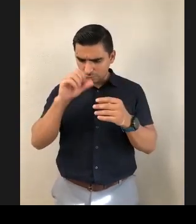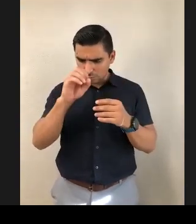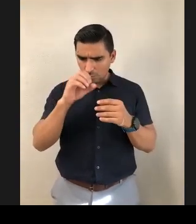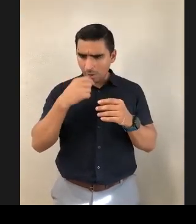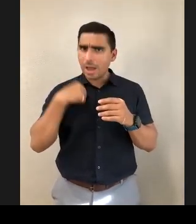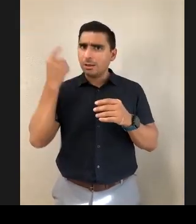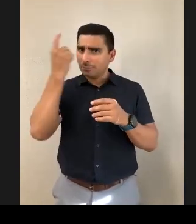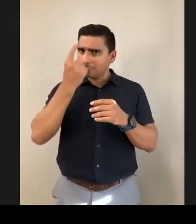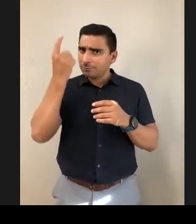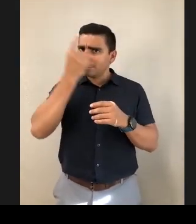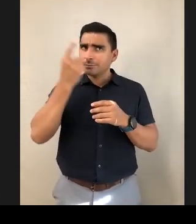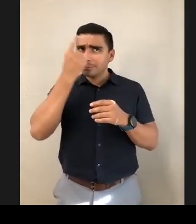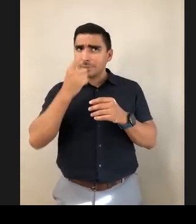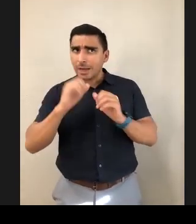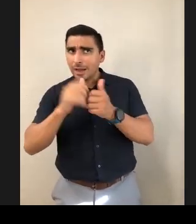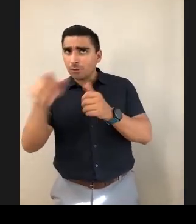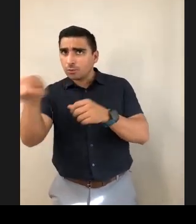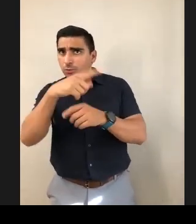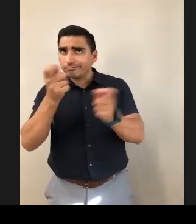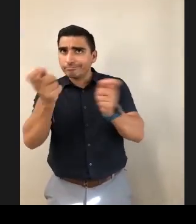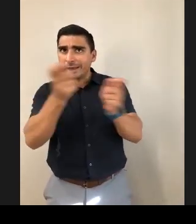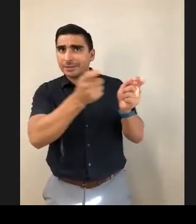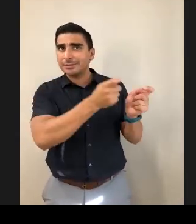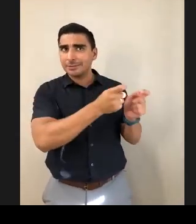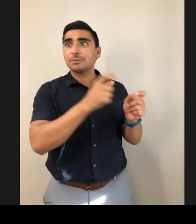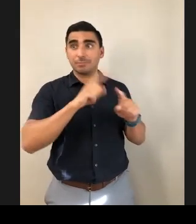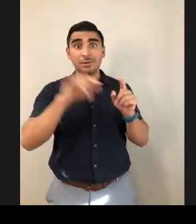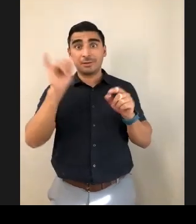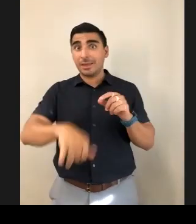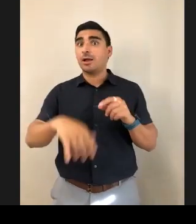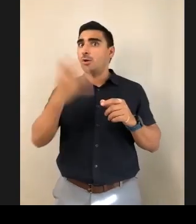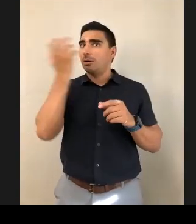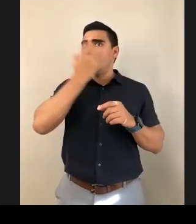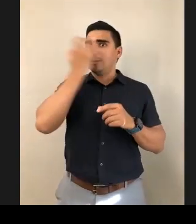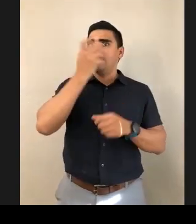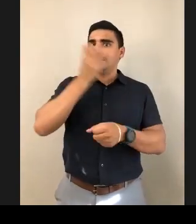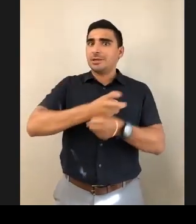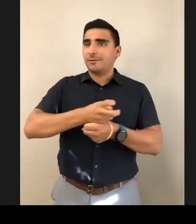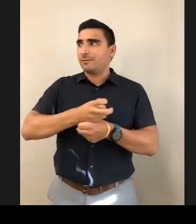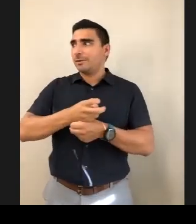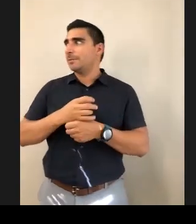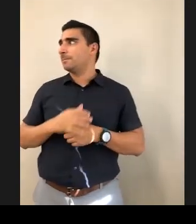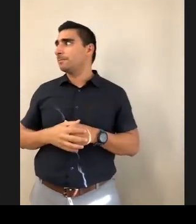Bueno, tengo la curiosidad de cómo manejaban las cosas, pero es difícil.